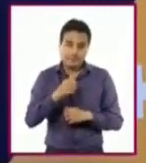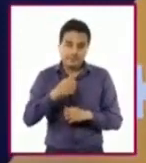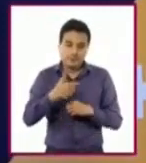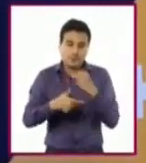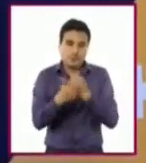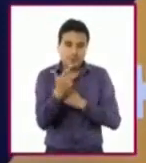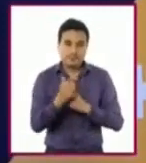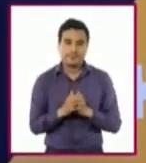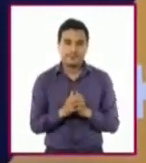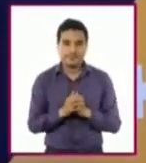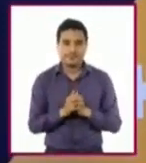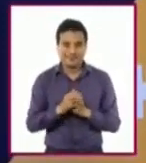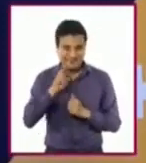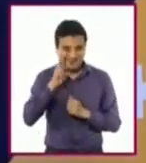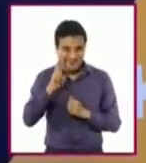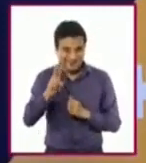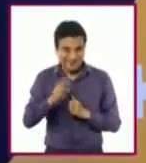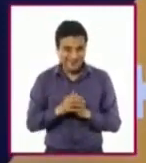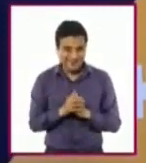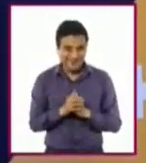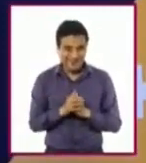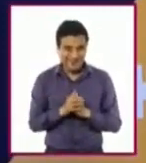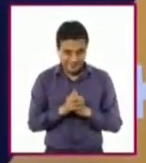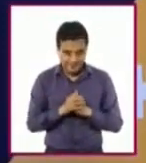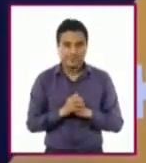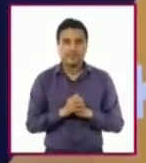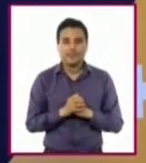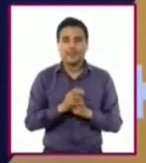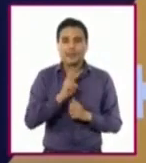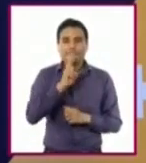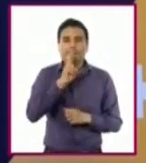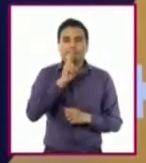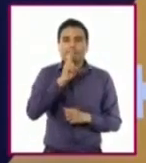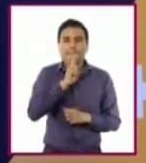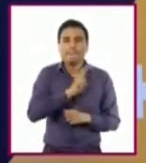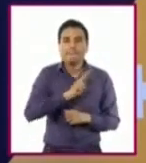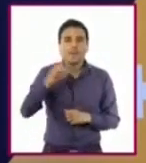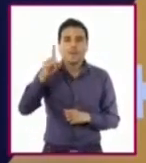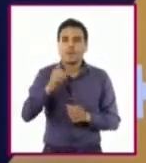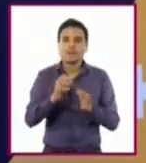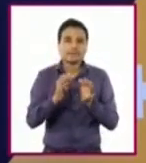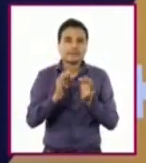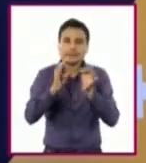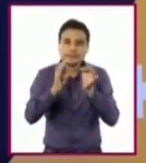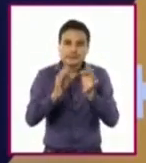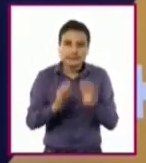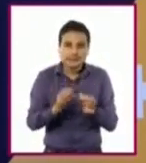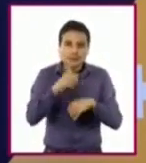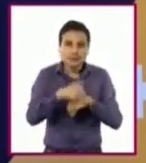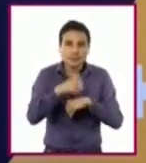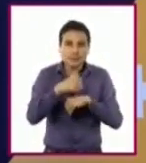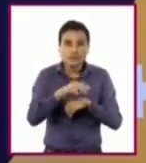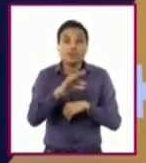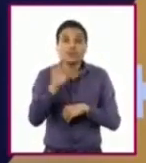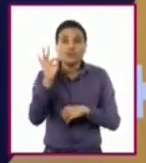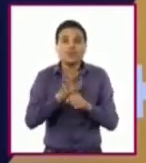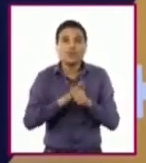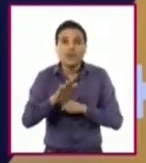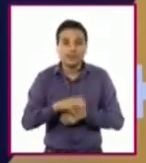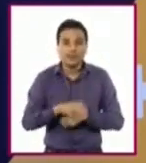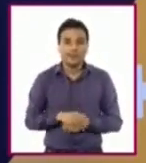en este caso la mejor medida para representar a los datos contenidos en la gráfica es la mediana